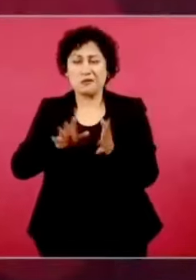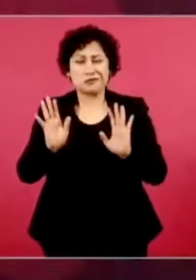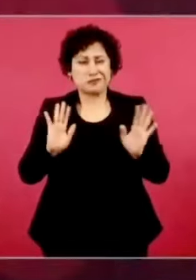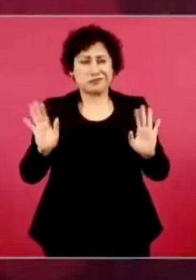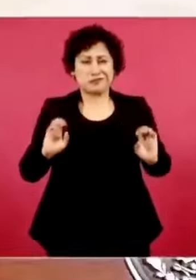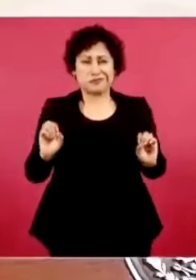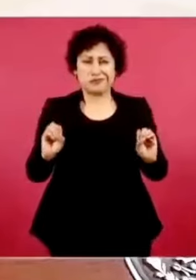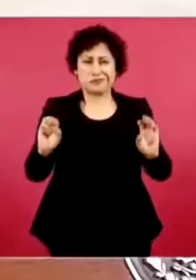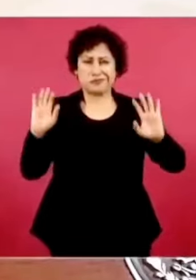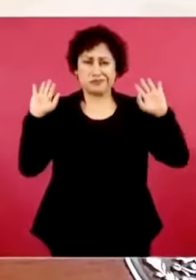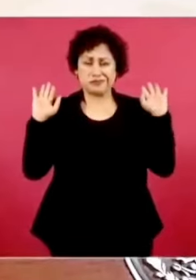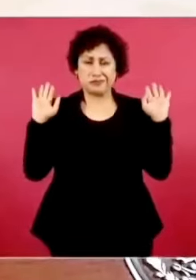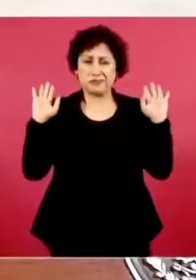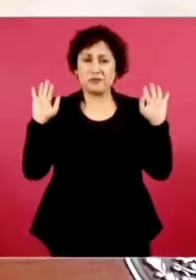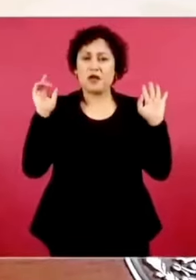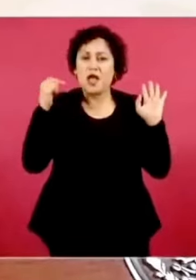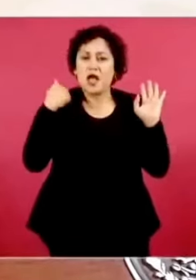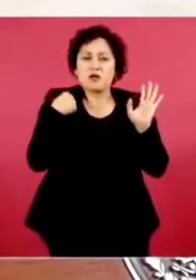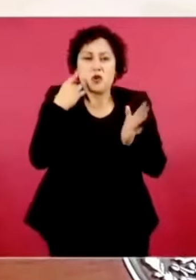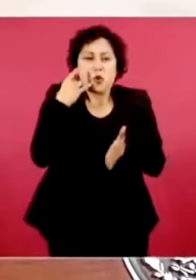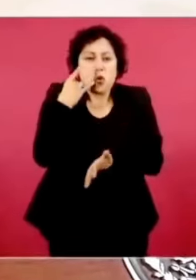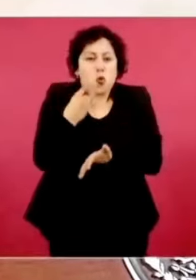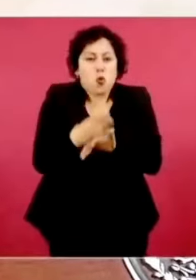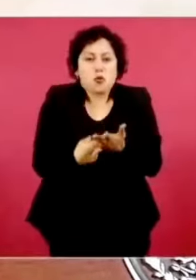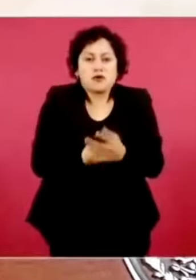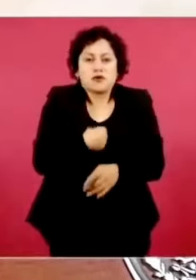Nada más es que